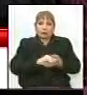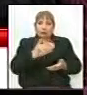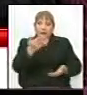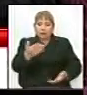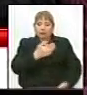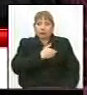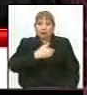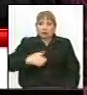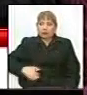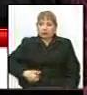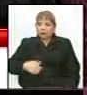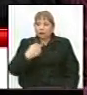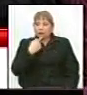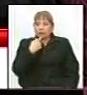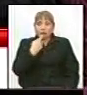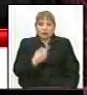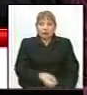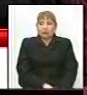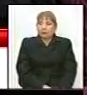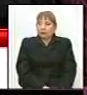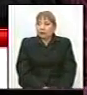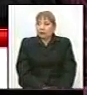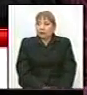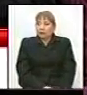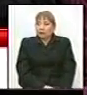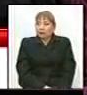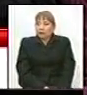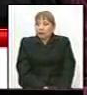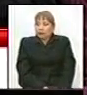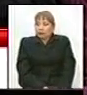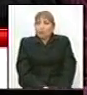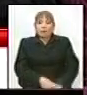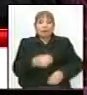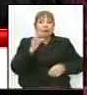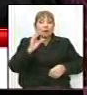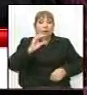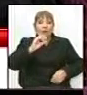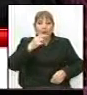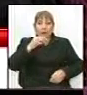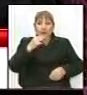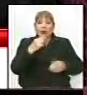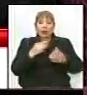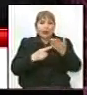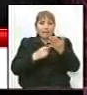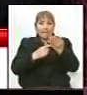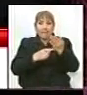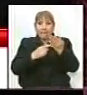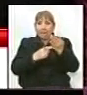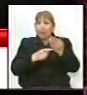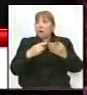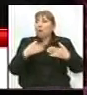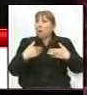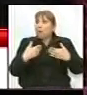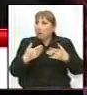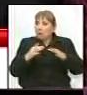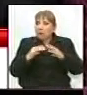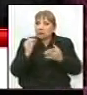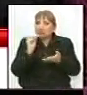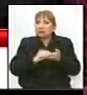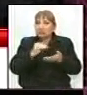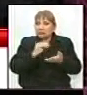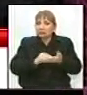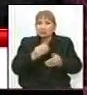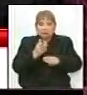presidente, es la mención que ha hecho el congresista Acuña en relación a las novedades tecnológicas que podemos implementar